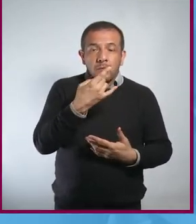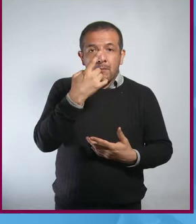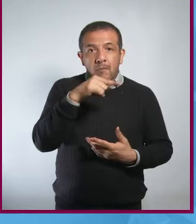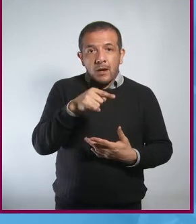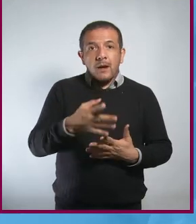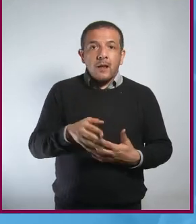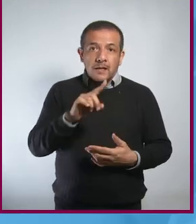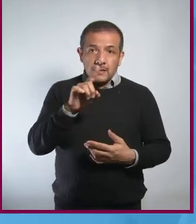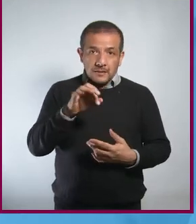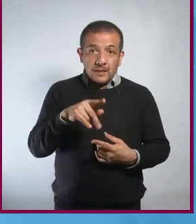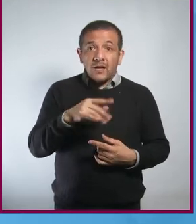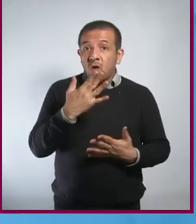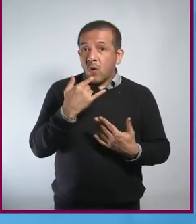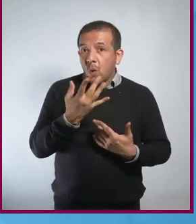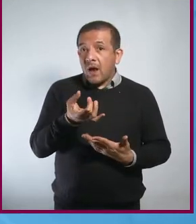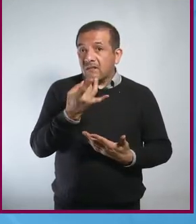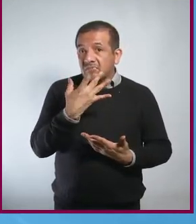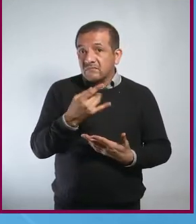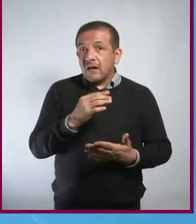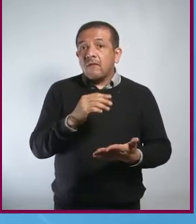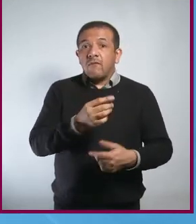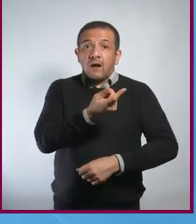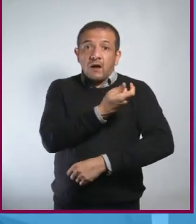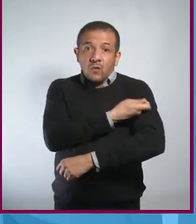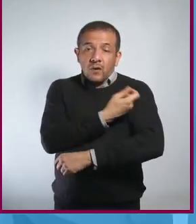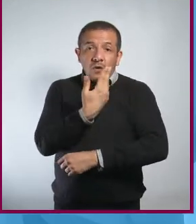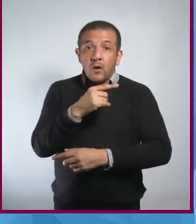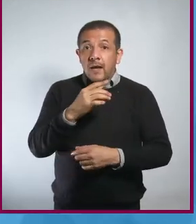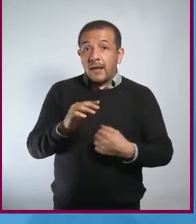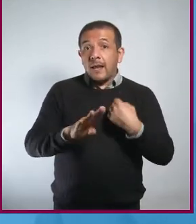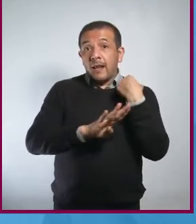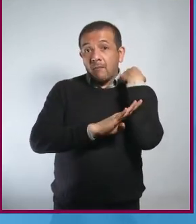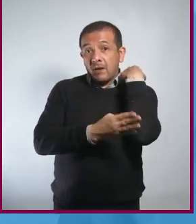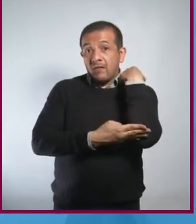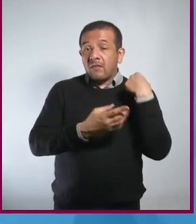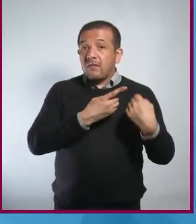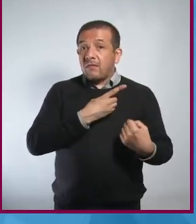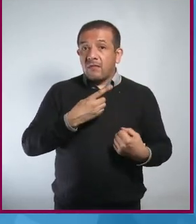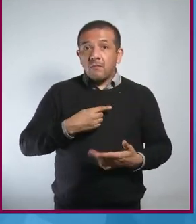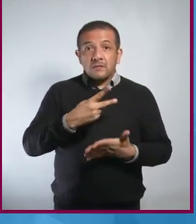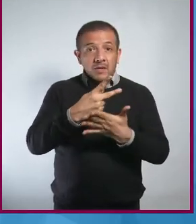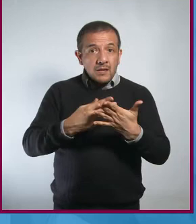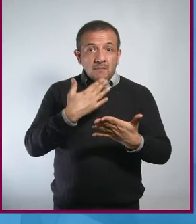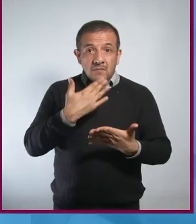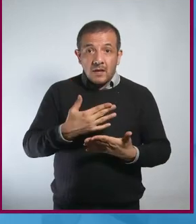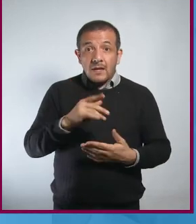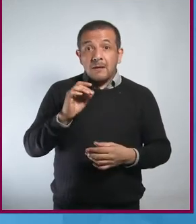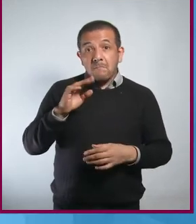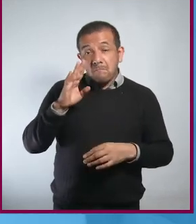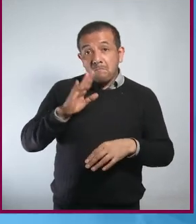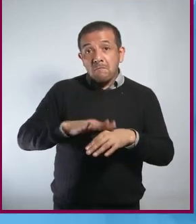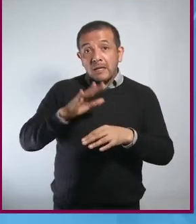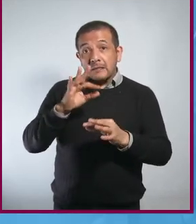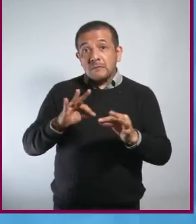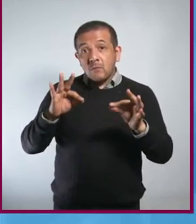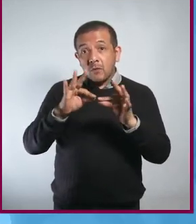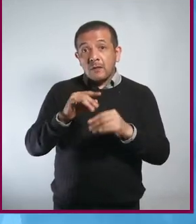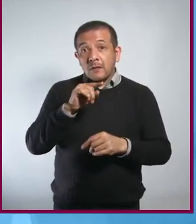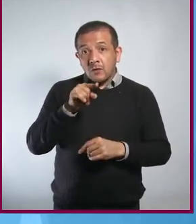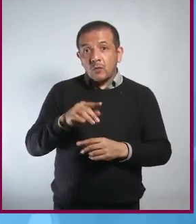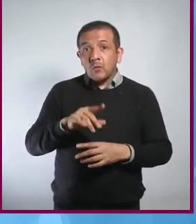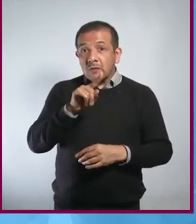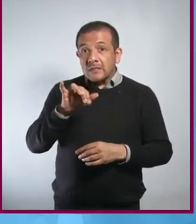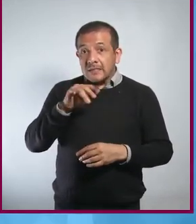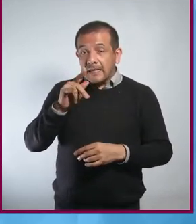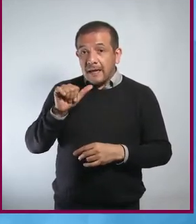vacuna contra el Zika. El embarazo debe ser bien planeado, sobre todo en tiempos de Zika. Busca información